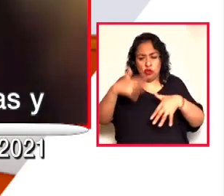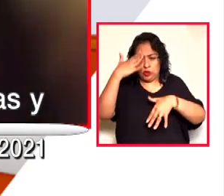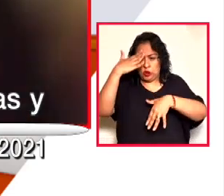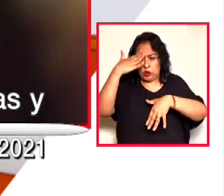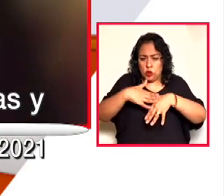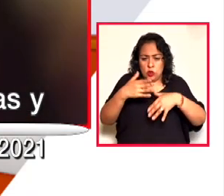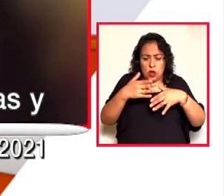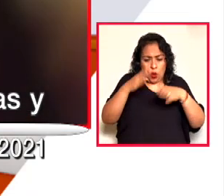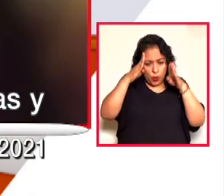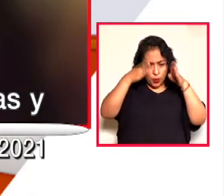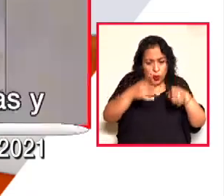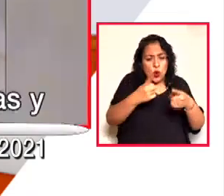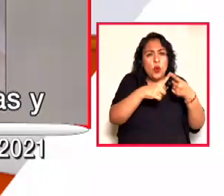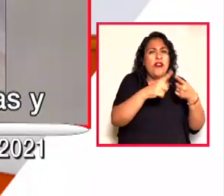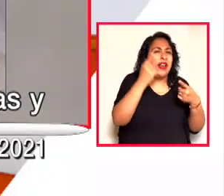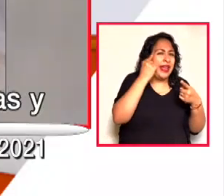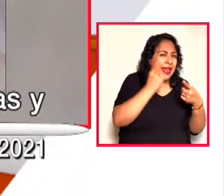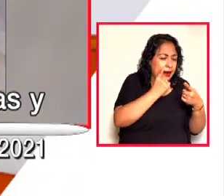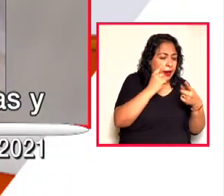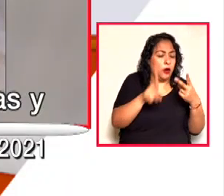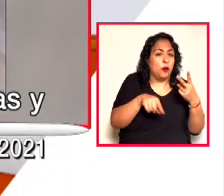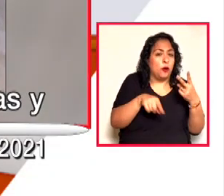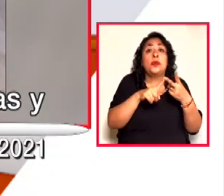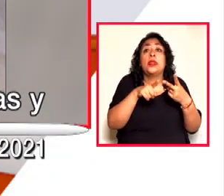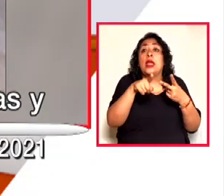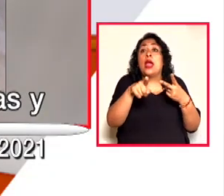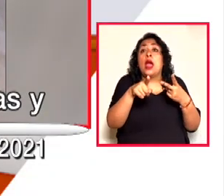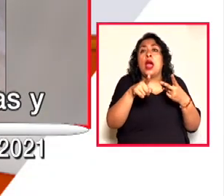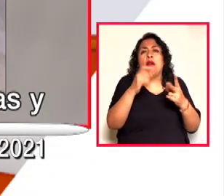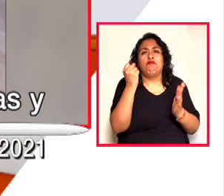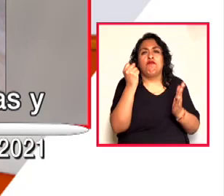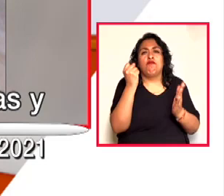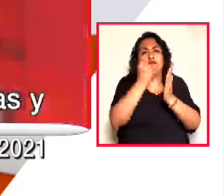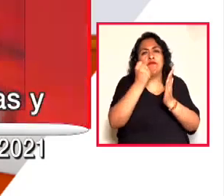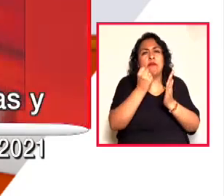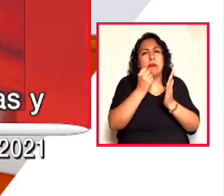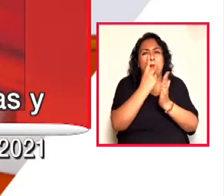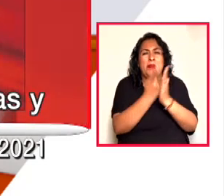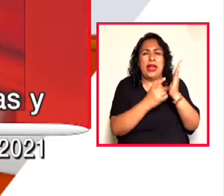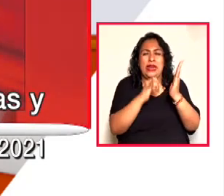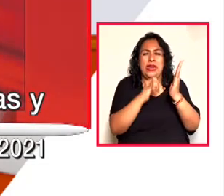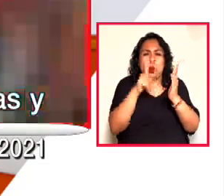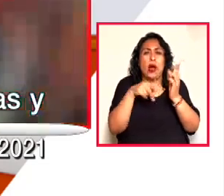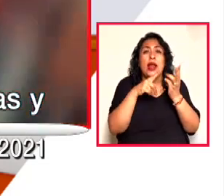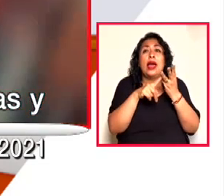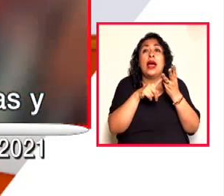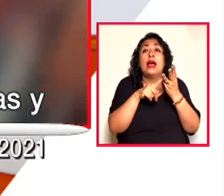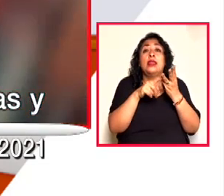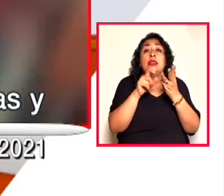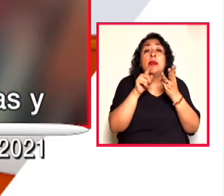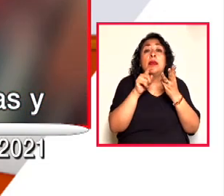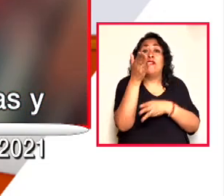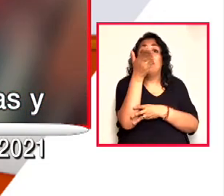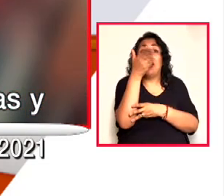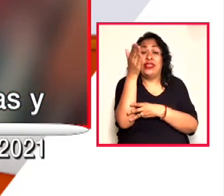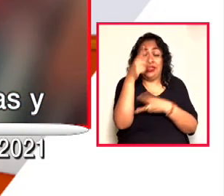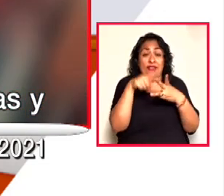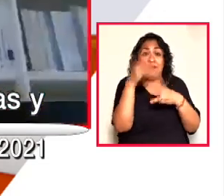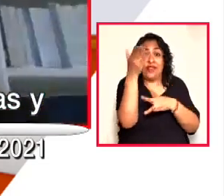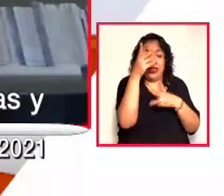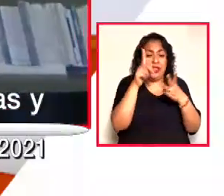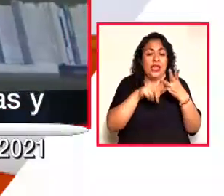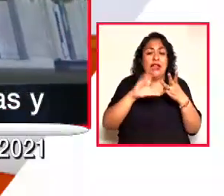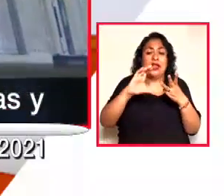Uno dedicado a Vicente Guerrero, otro sobre la promulgación del Plan de Iguala y la creación de la bandera y la conmemoración de